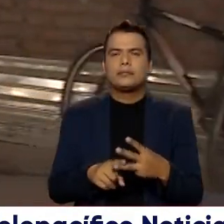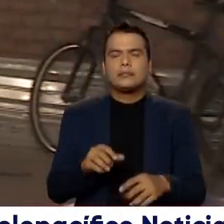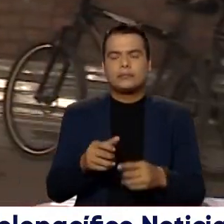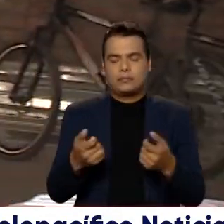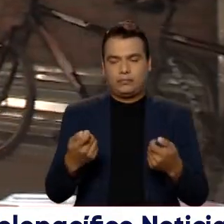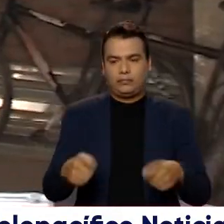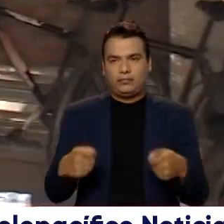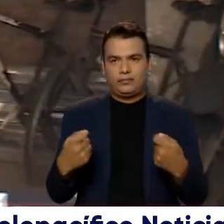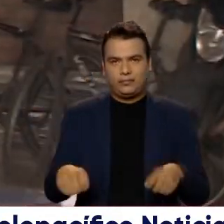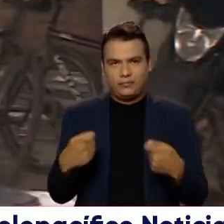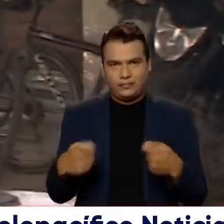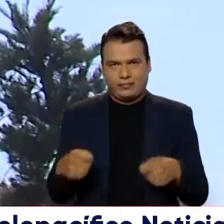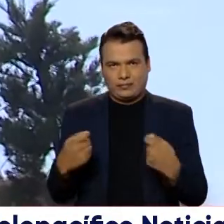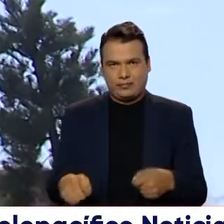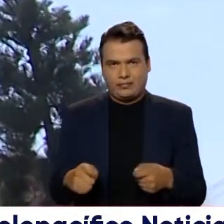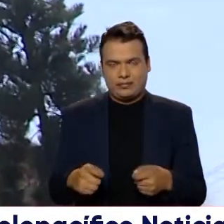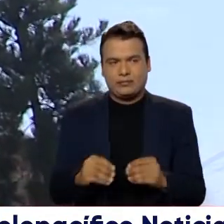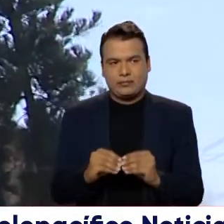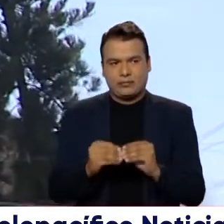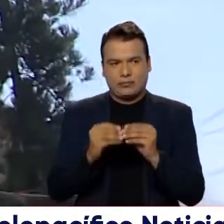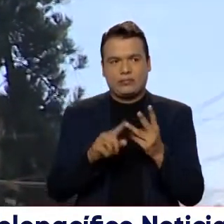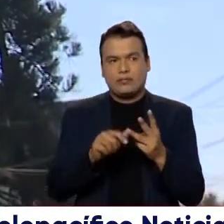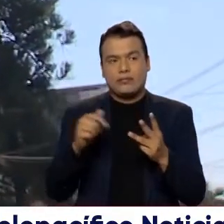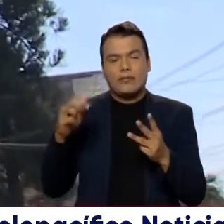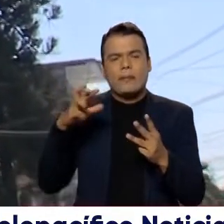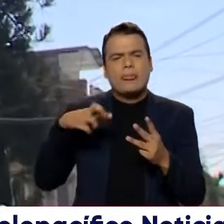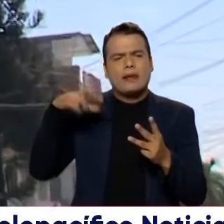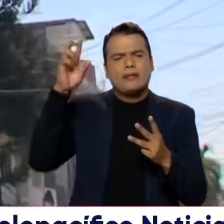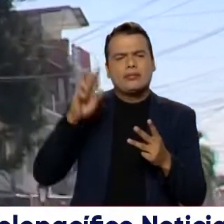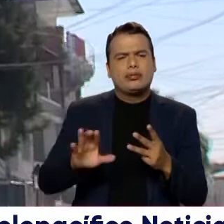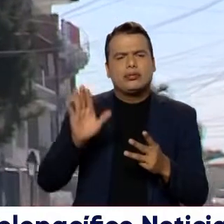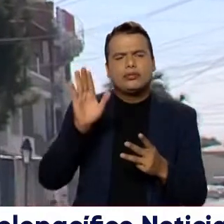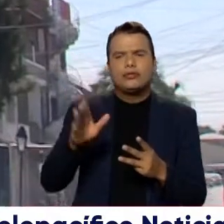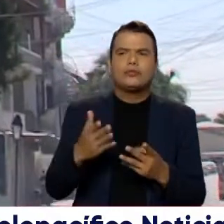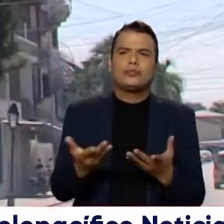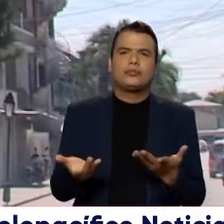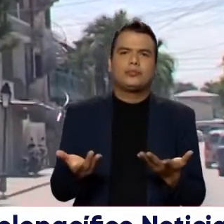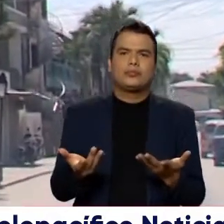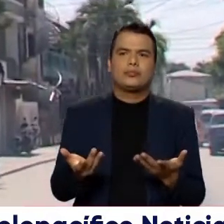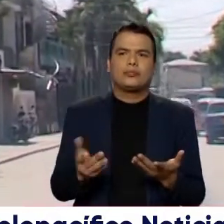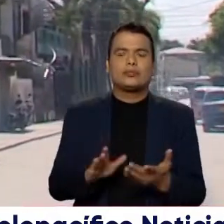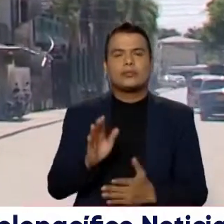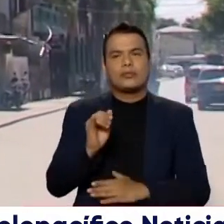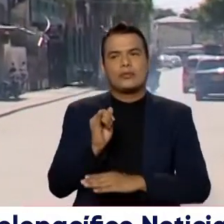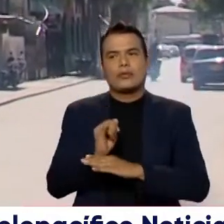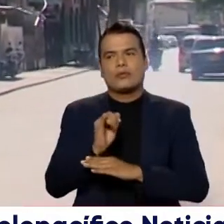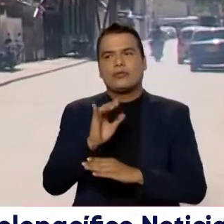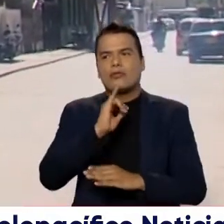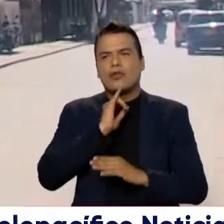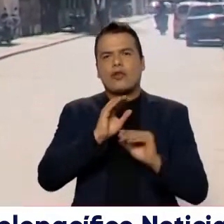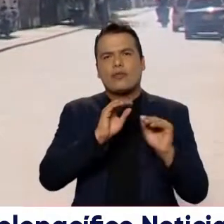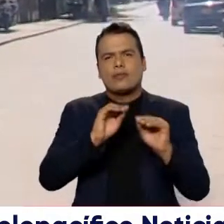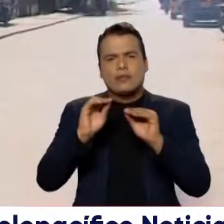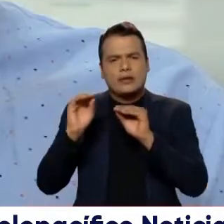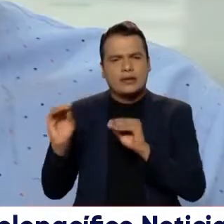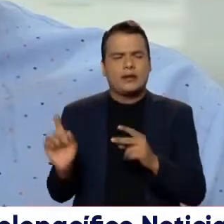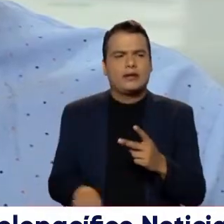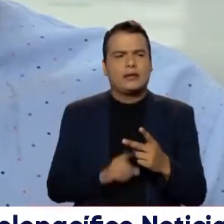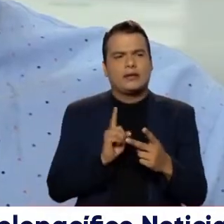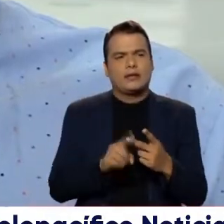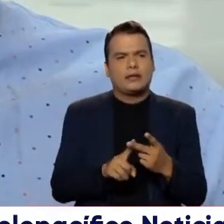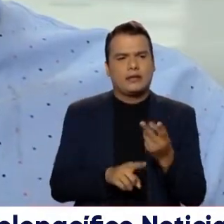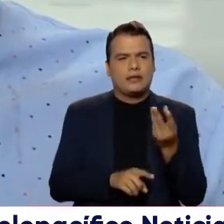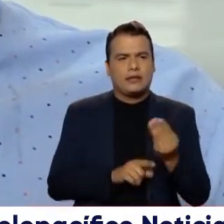marroquinería, pero va a tener también un modelo profesional. Entonces vamos a tener un instituto de idiomas, la facultad